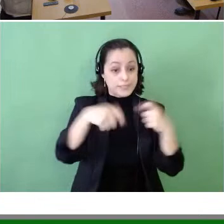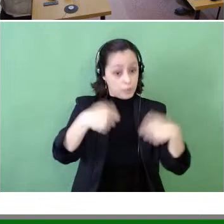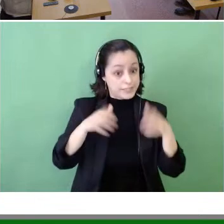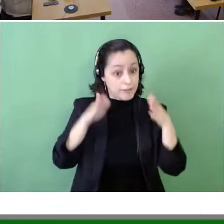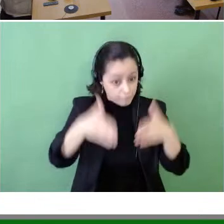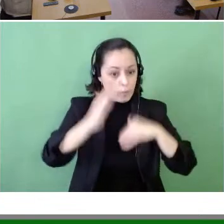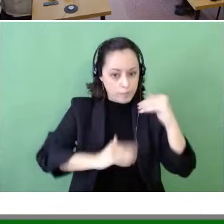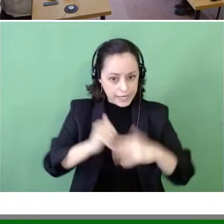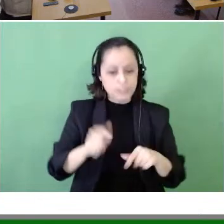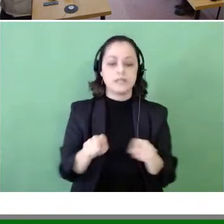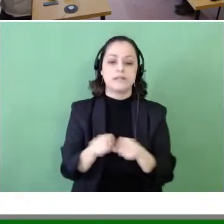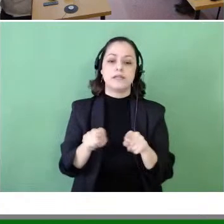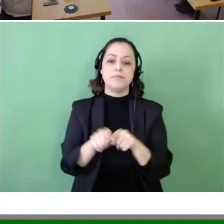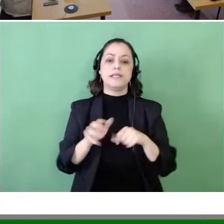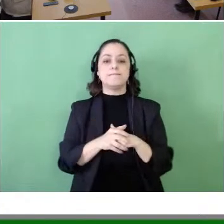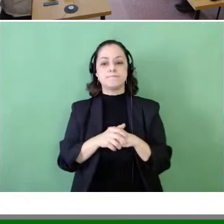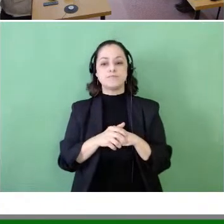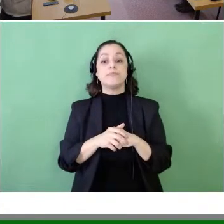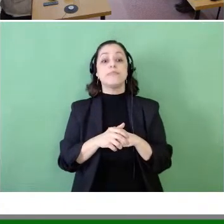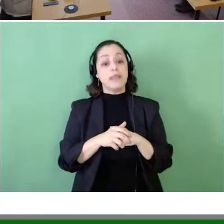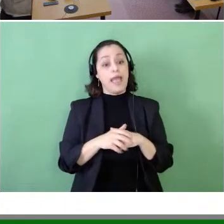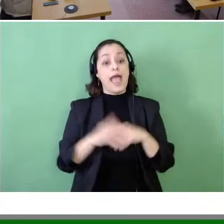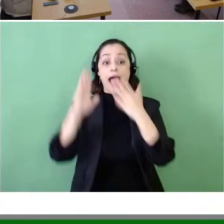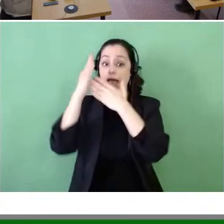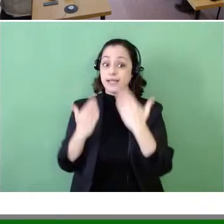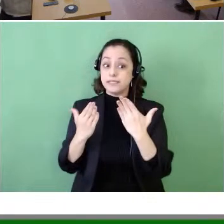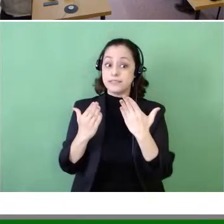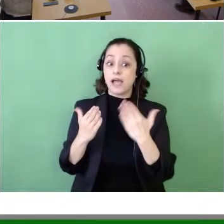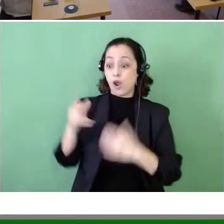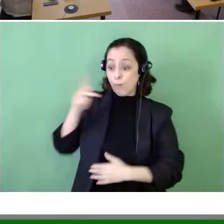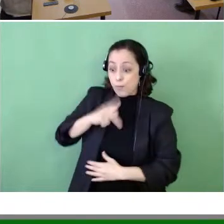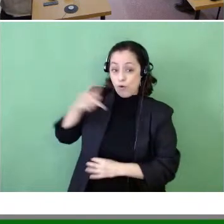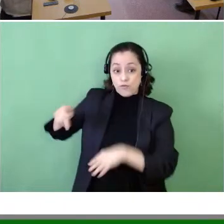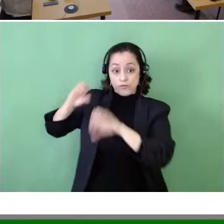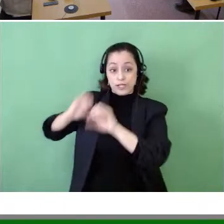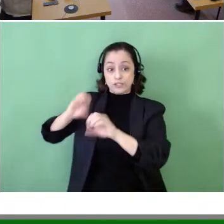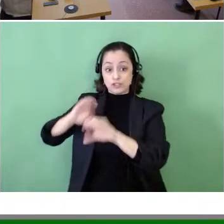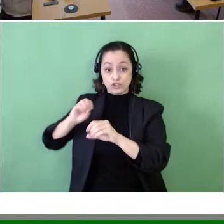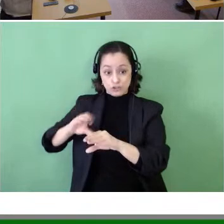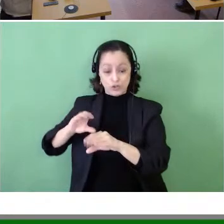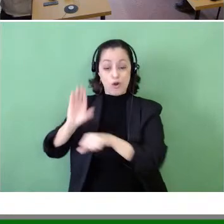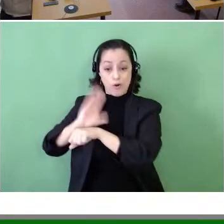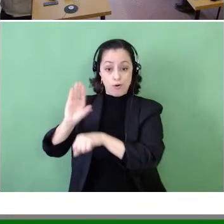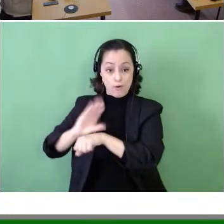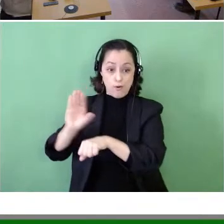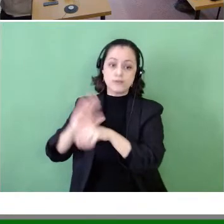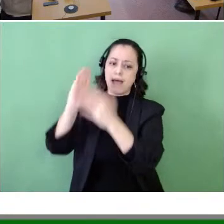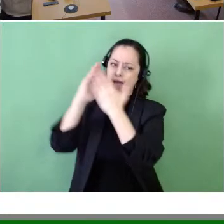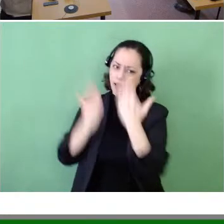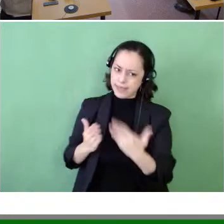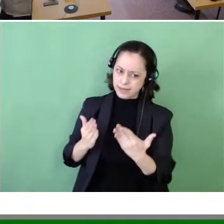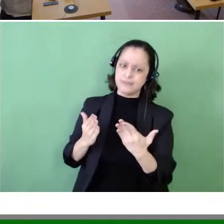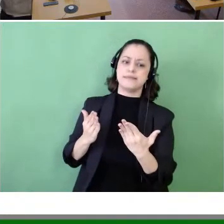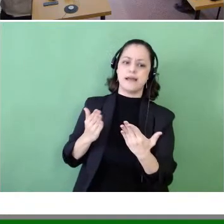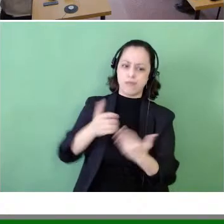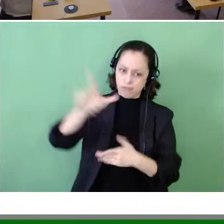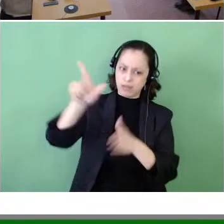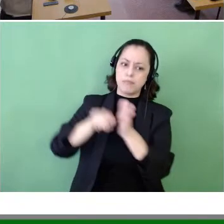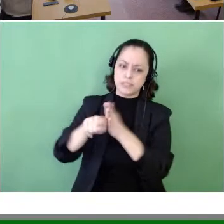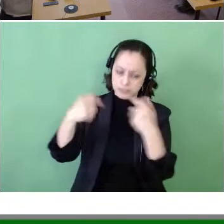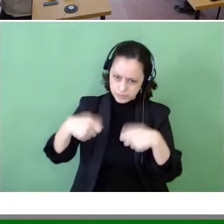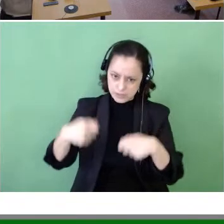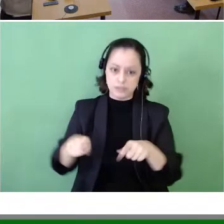tampoco analizamos la práctica docente, describir también en cada región, comparar perfil de